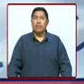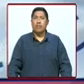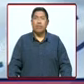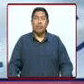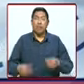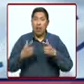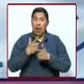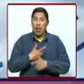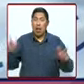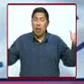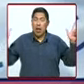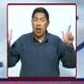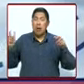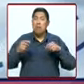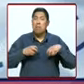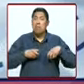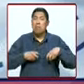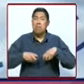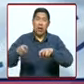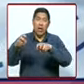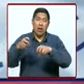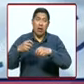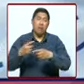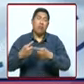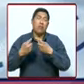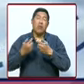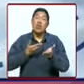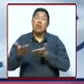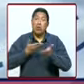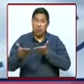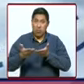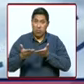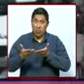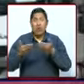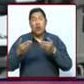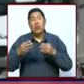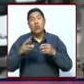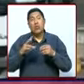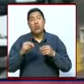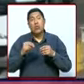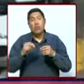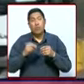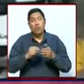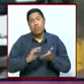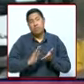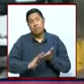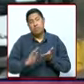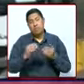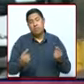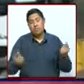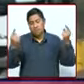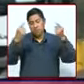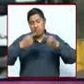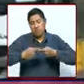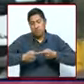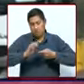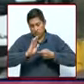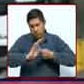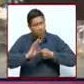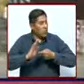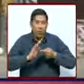Existirá la libre circulación de bienes y servicios, eliminando los derechos aduaneros con un arancel externo